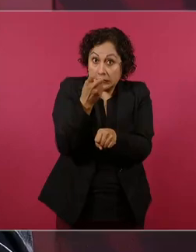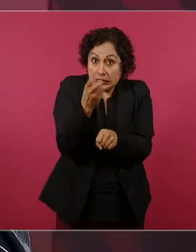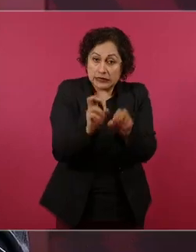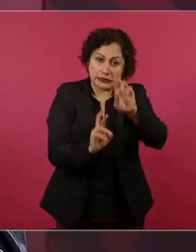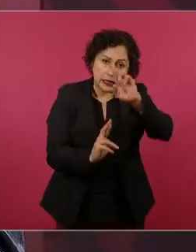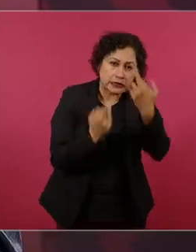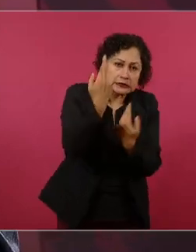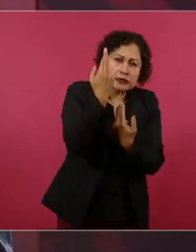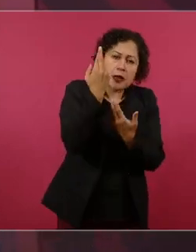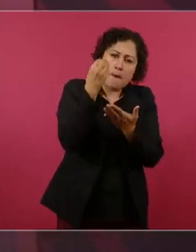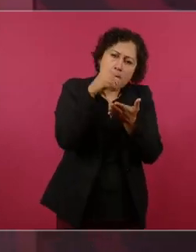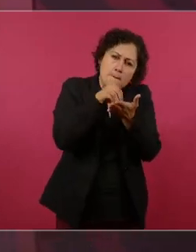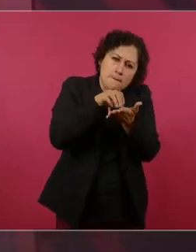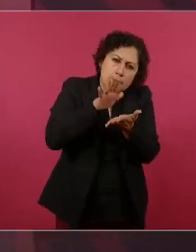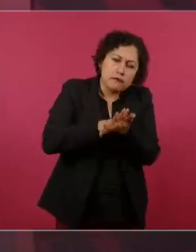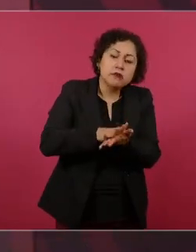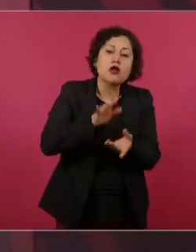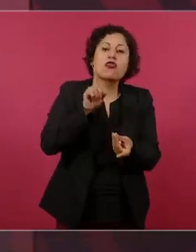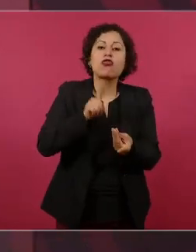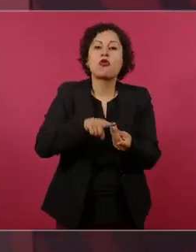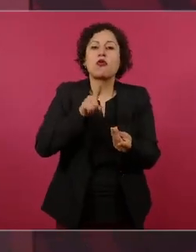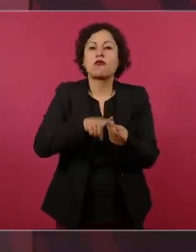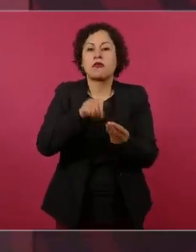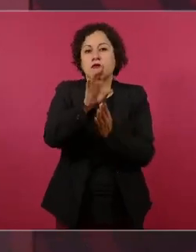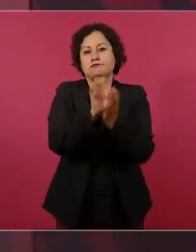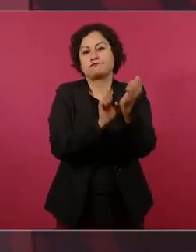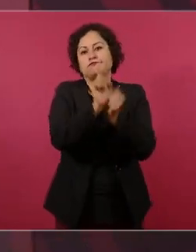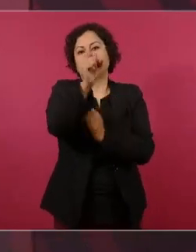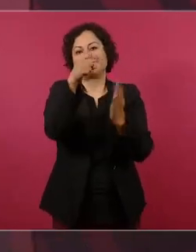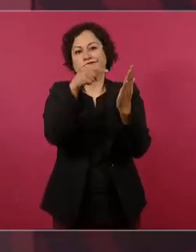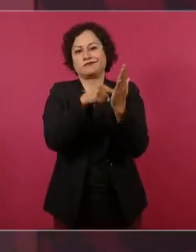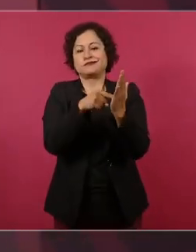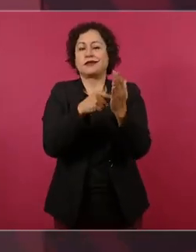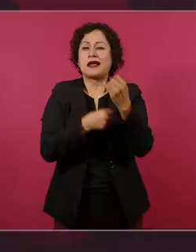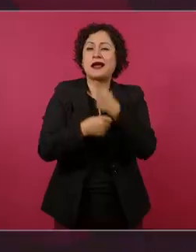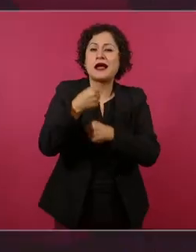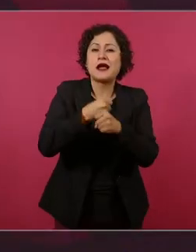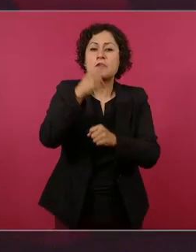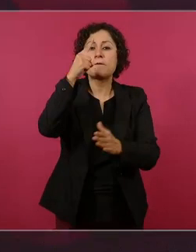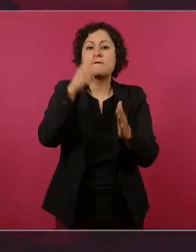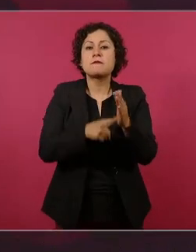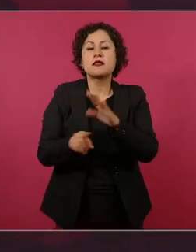de vanguardia, la Constitución del 17.